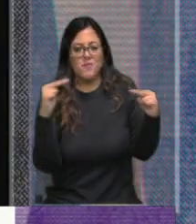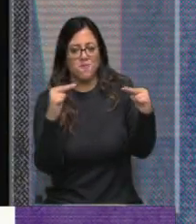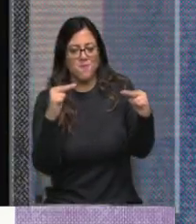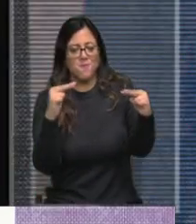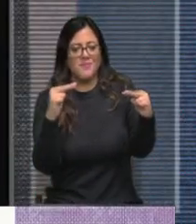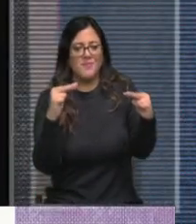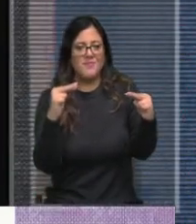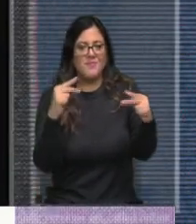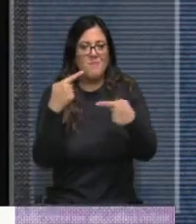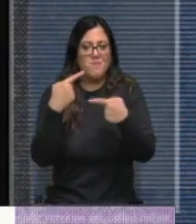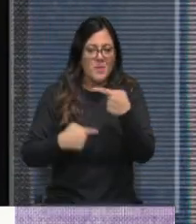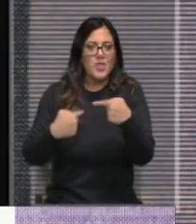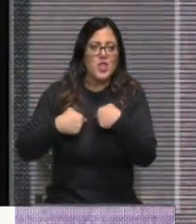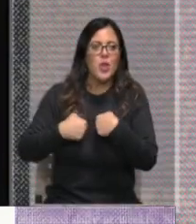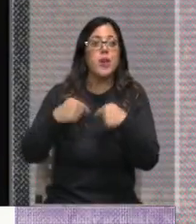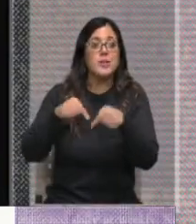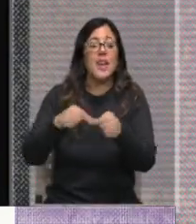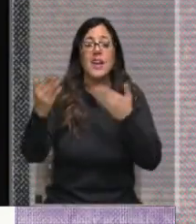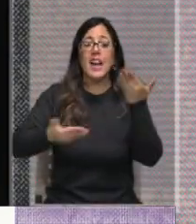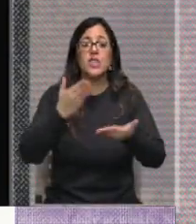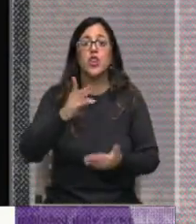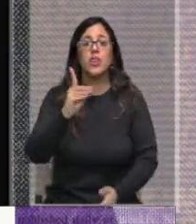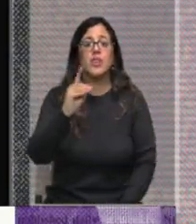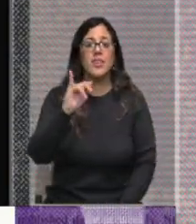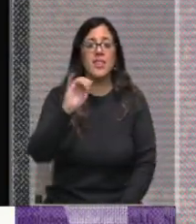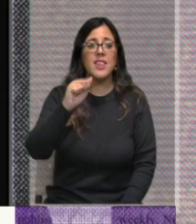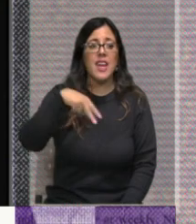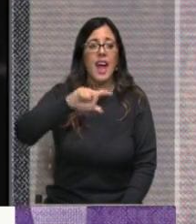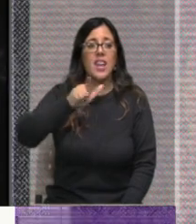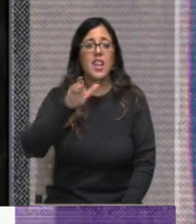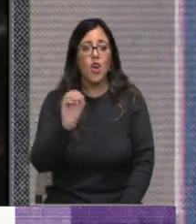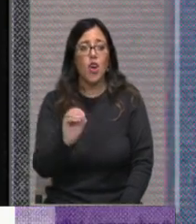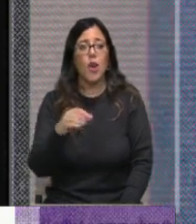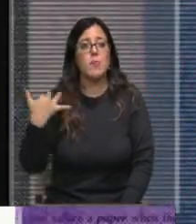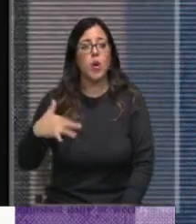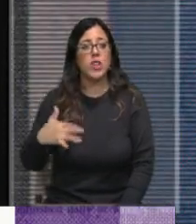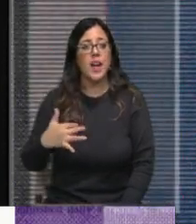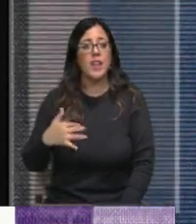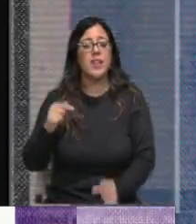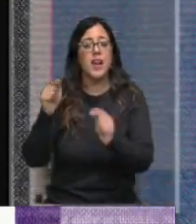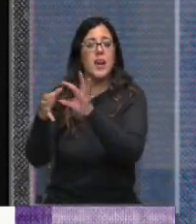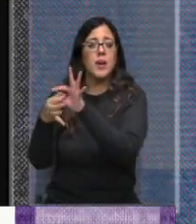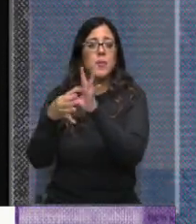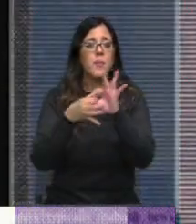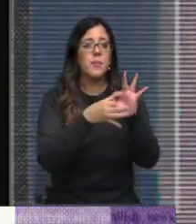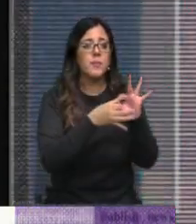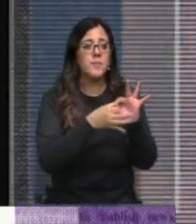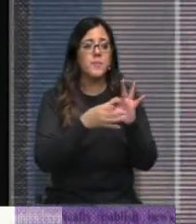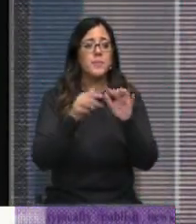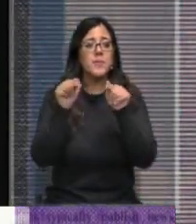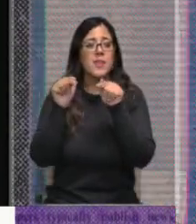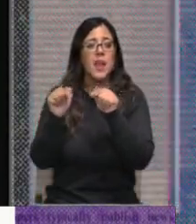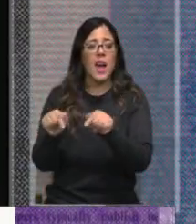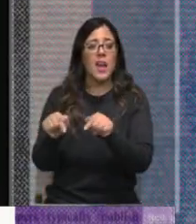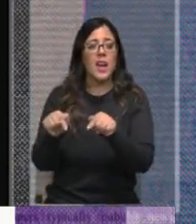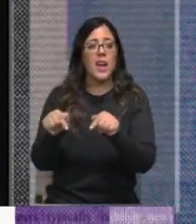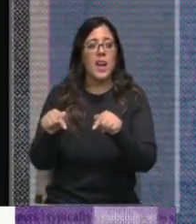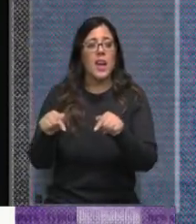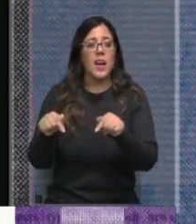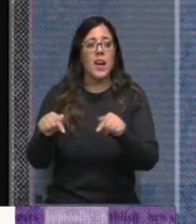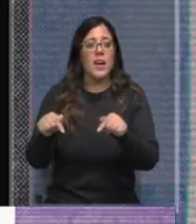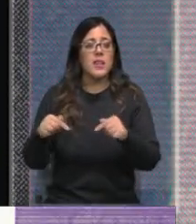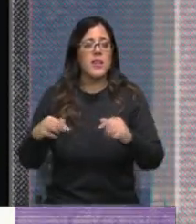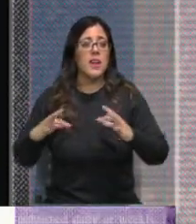esta canción con Diango es especial para ellos, la razón. Cuéntale que soy feliz.